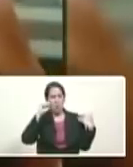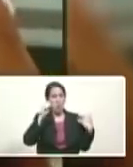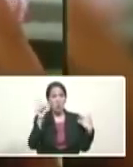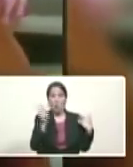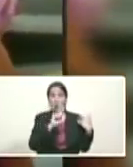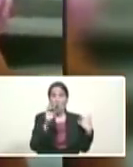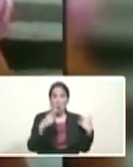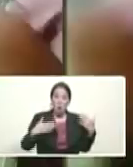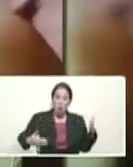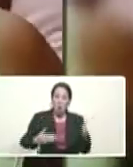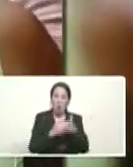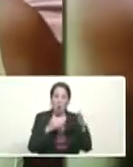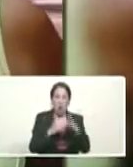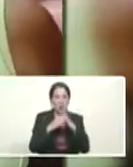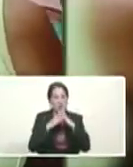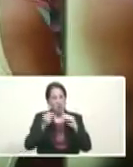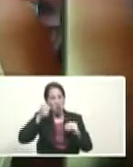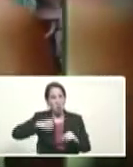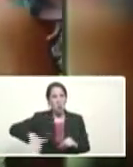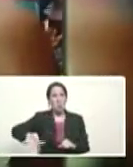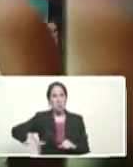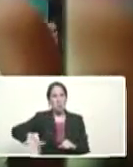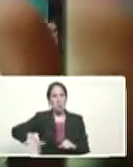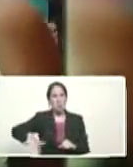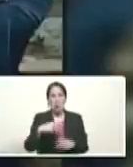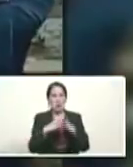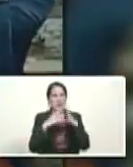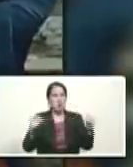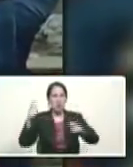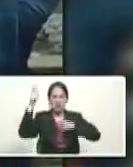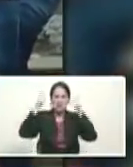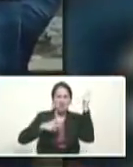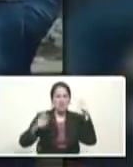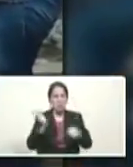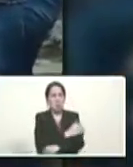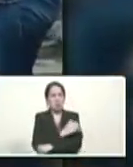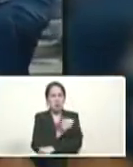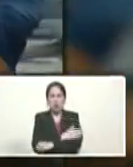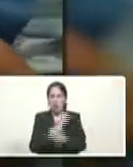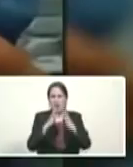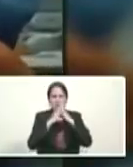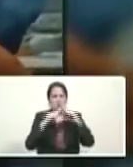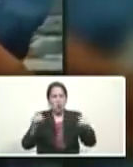al pueblo de venezuela brindamos nada